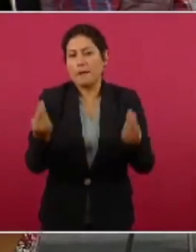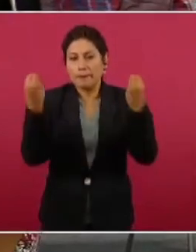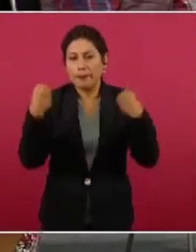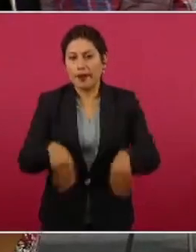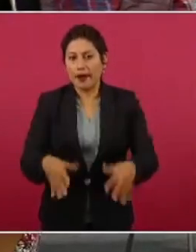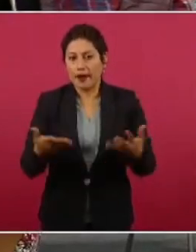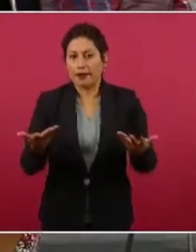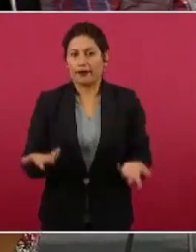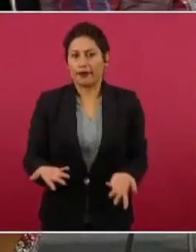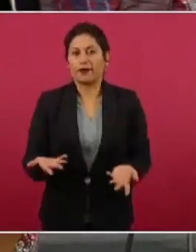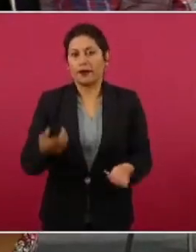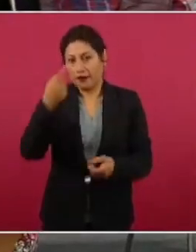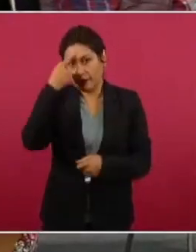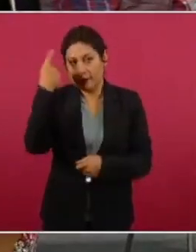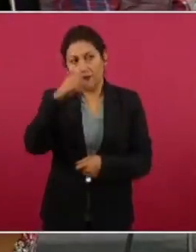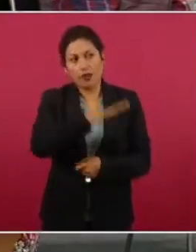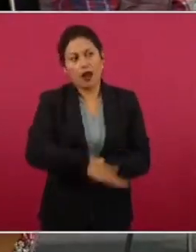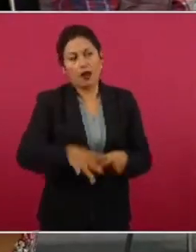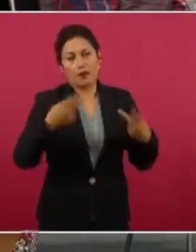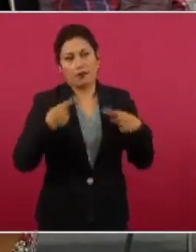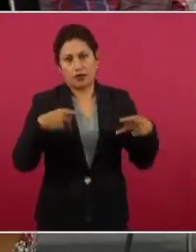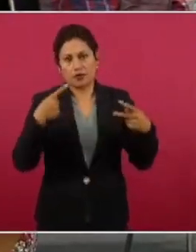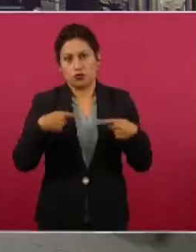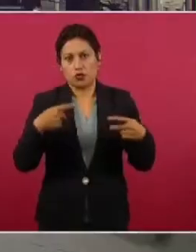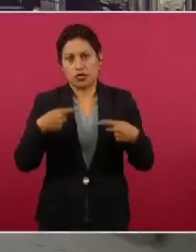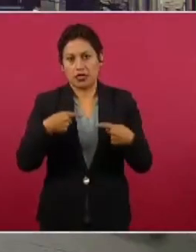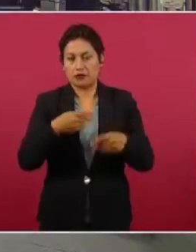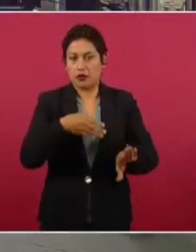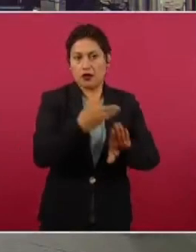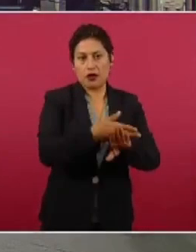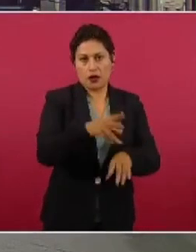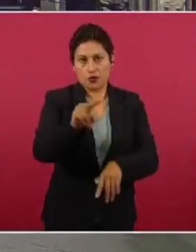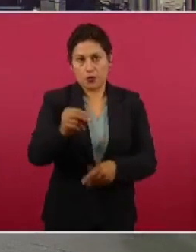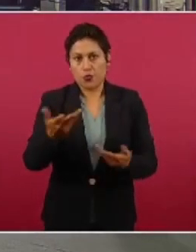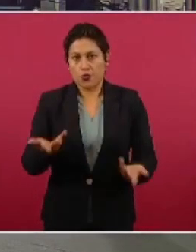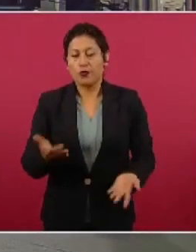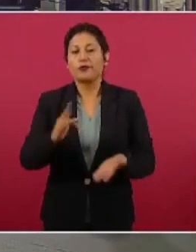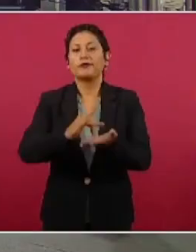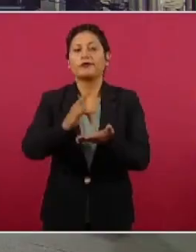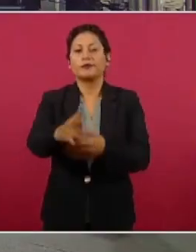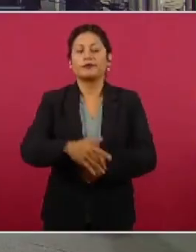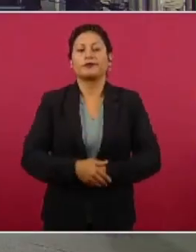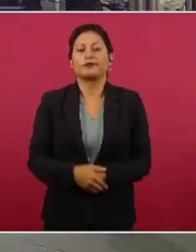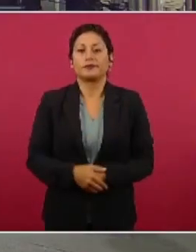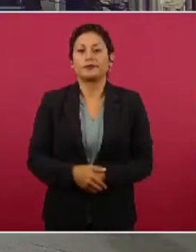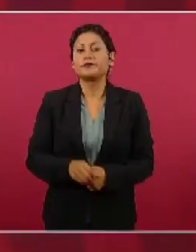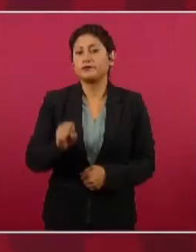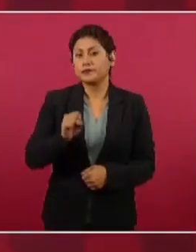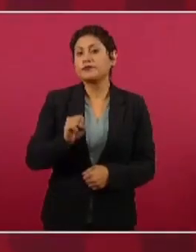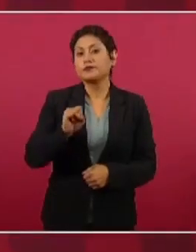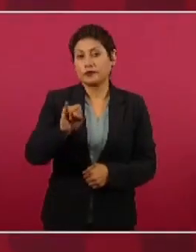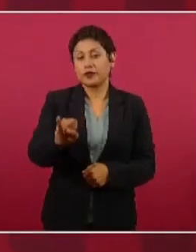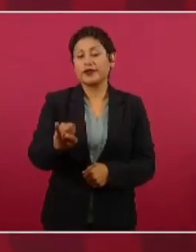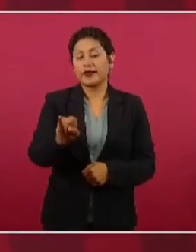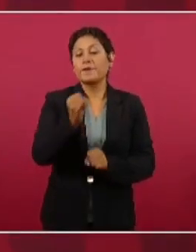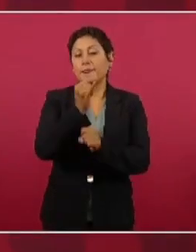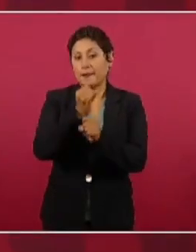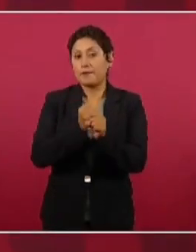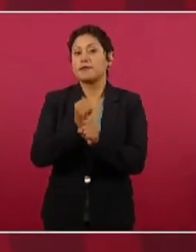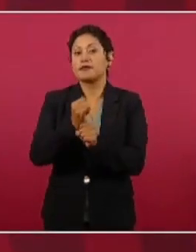vean afectados los consumidores finales. Presidente, gracias. Sí, se está haciendo un trabajo de